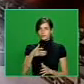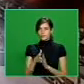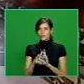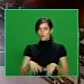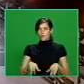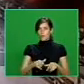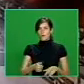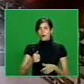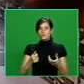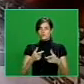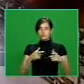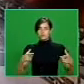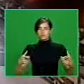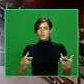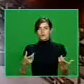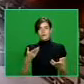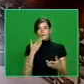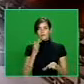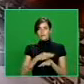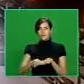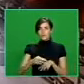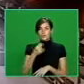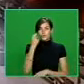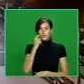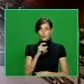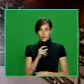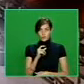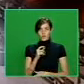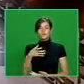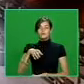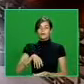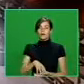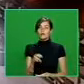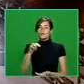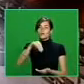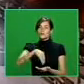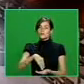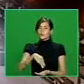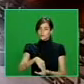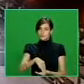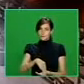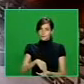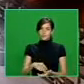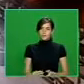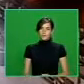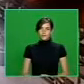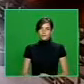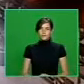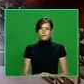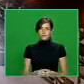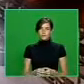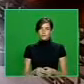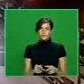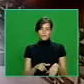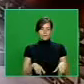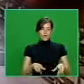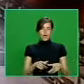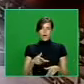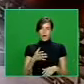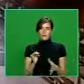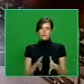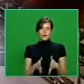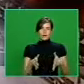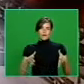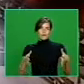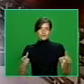zonas más pobladas como en el municipio sucre del Estado Miranda las estaciones disponen de